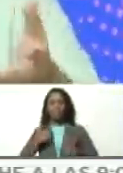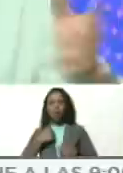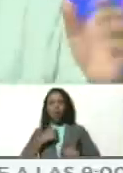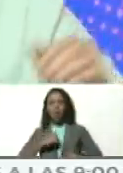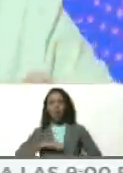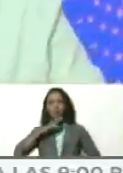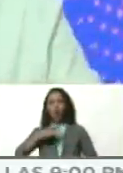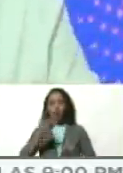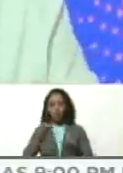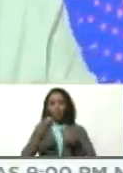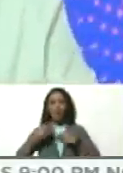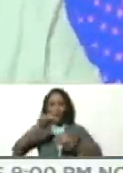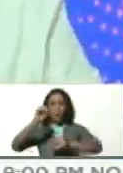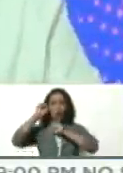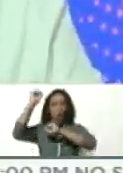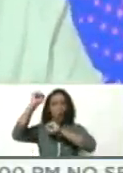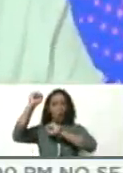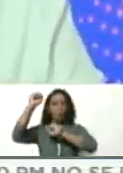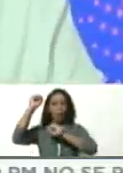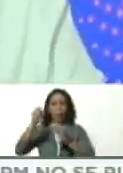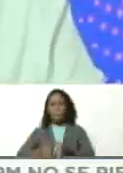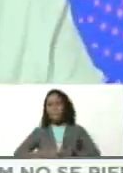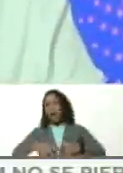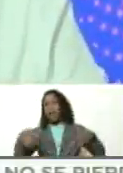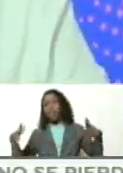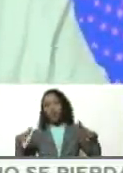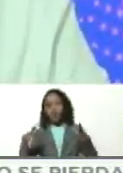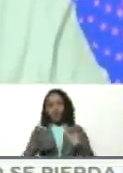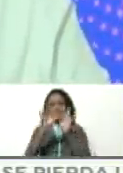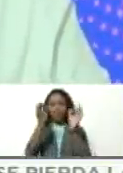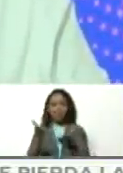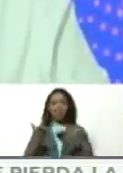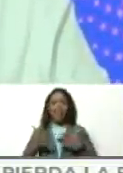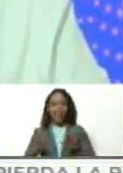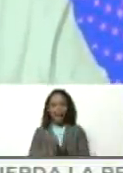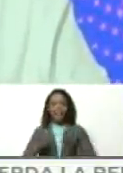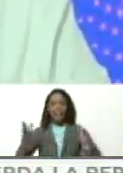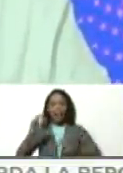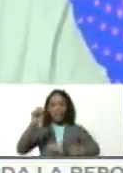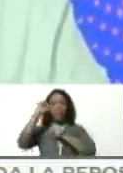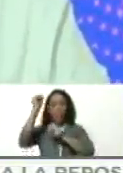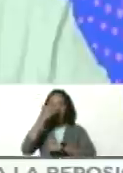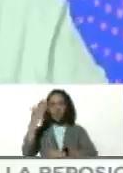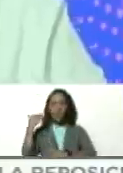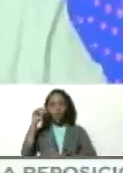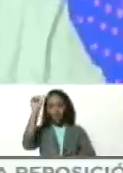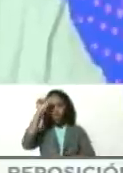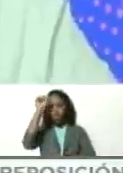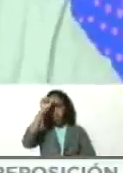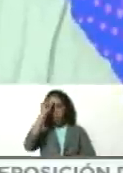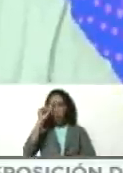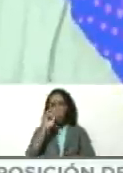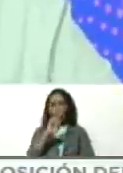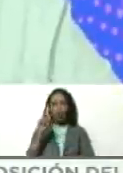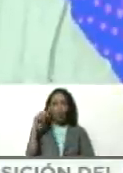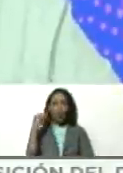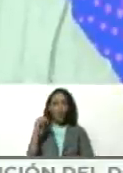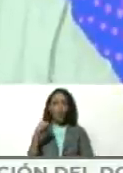ustedes me dan con las victorias. El mayor regalo, la gran victoria del pasado domingo 21 de noviembre.